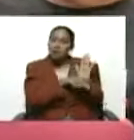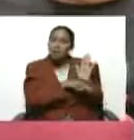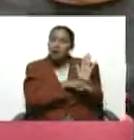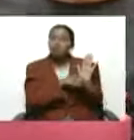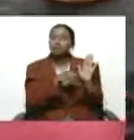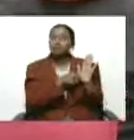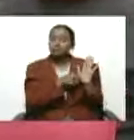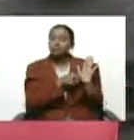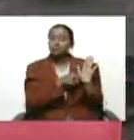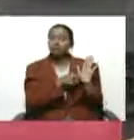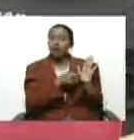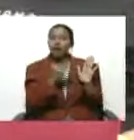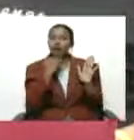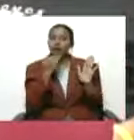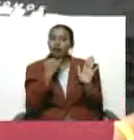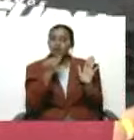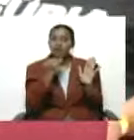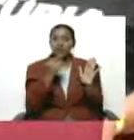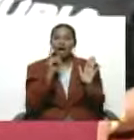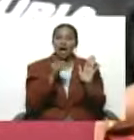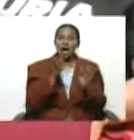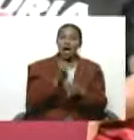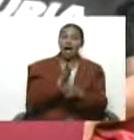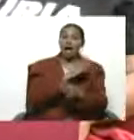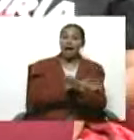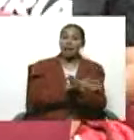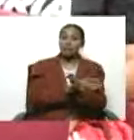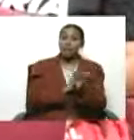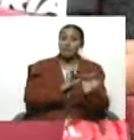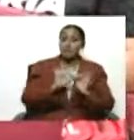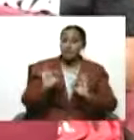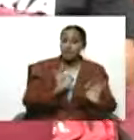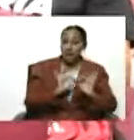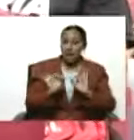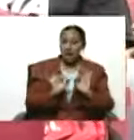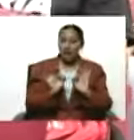Victoria perfecta, planificada, preparada,